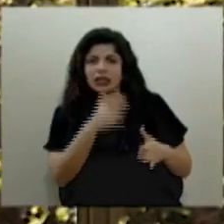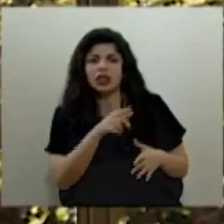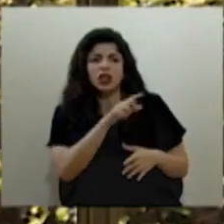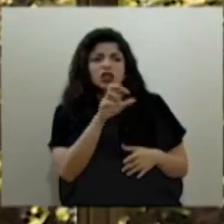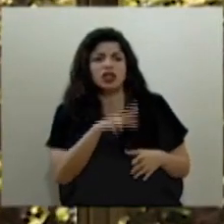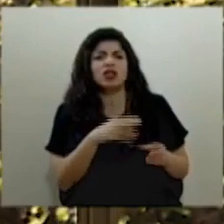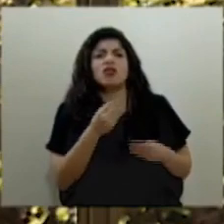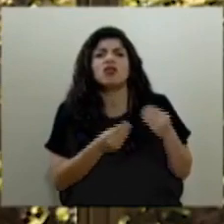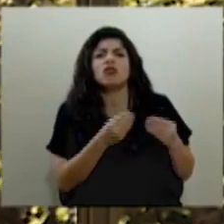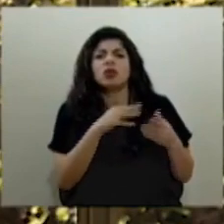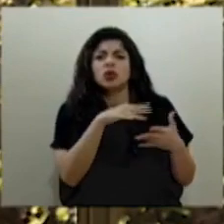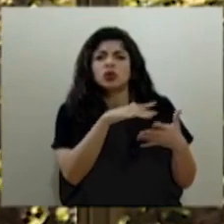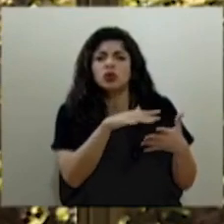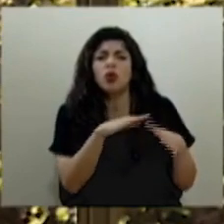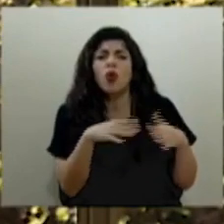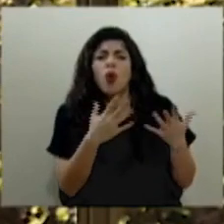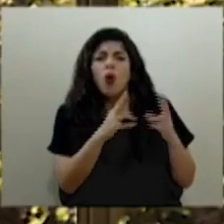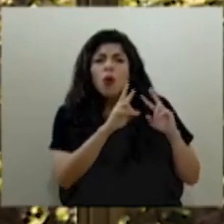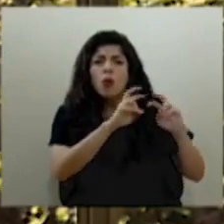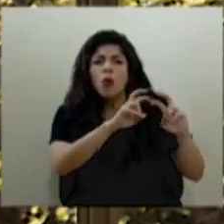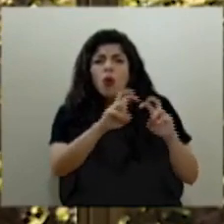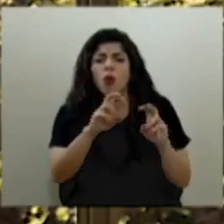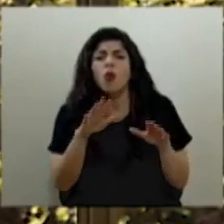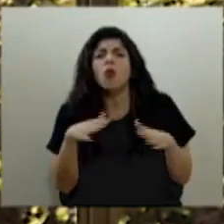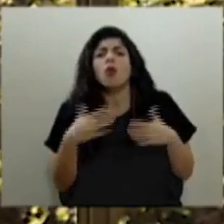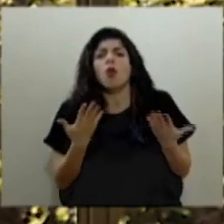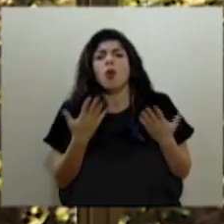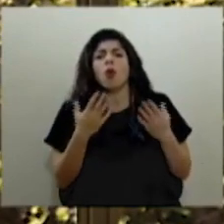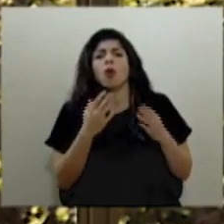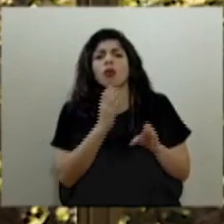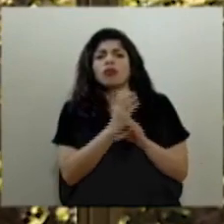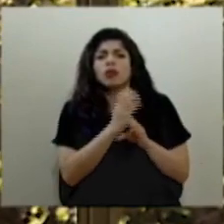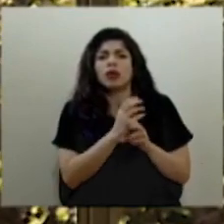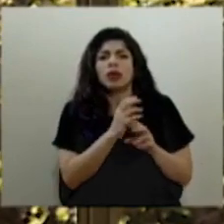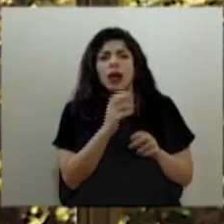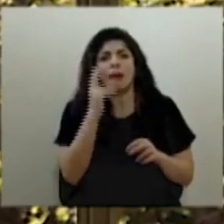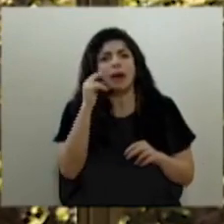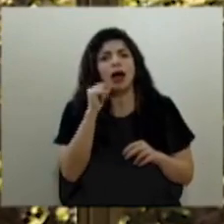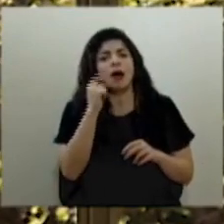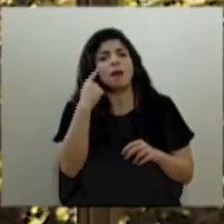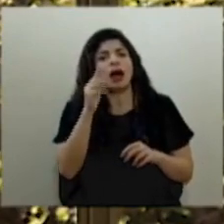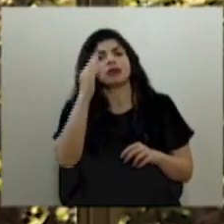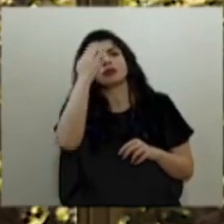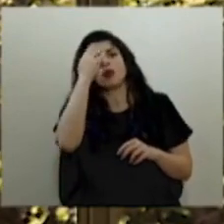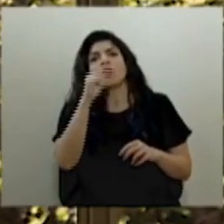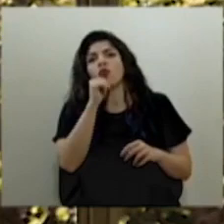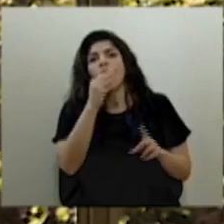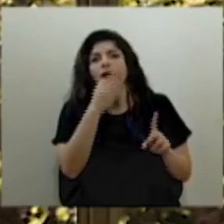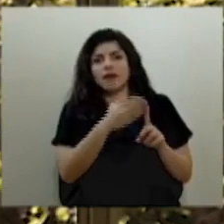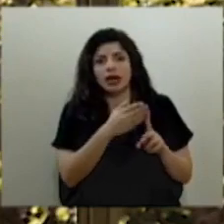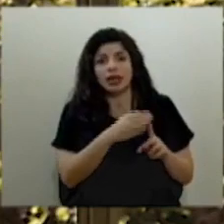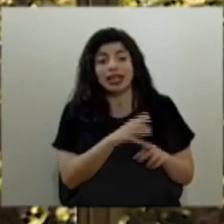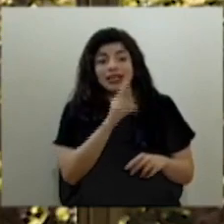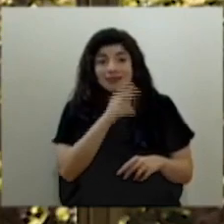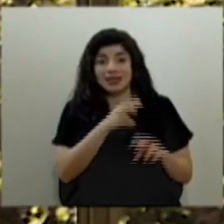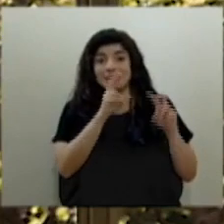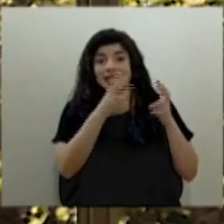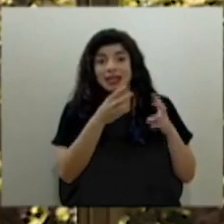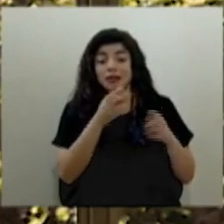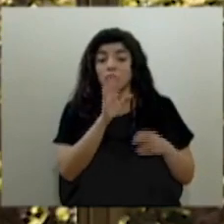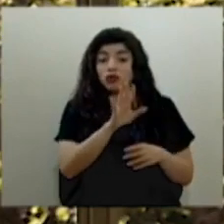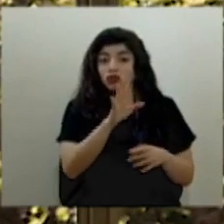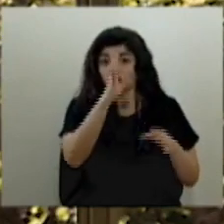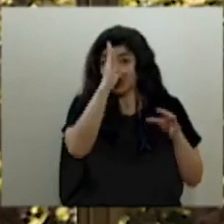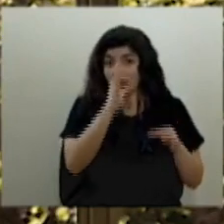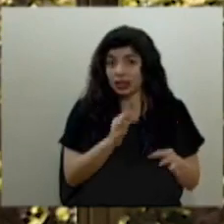va a hacer Costa Rica? ¿Qué seguimiento vamos a estar haciendo? ¿De qué manera se va a estar monitoreando que no haya afectación? Y finalmente, en esa misma línea, si esta decisión